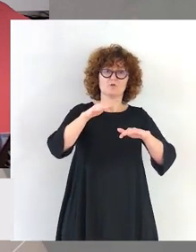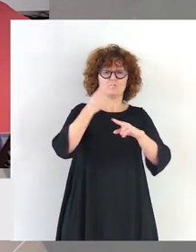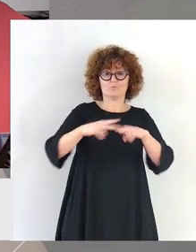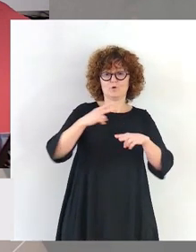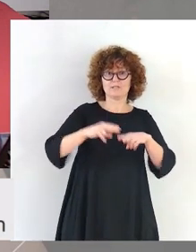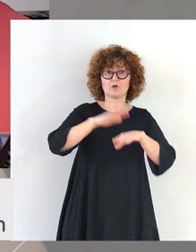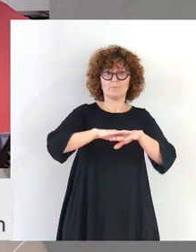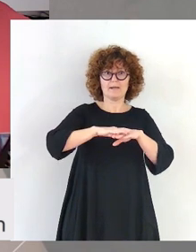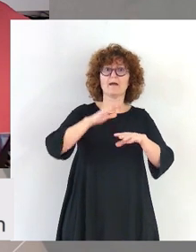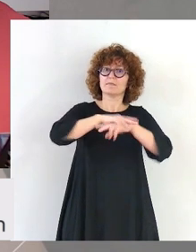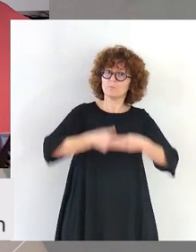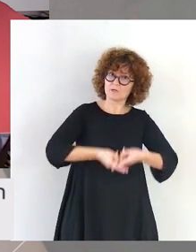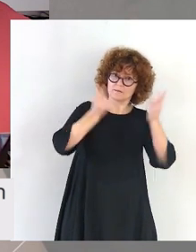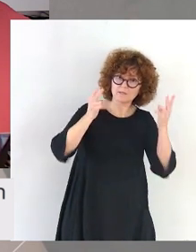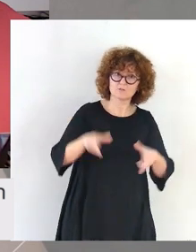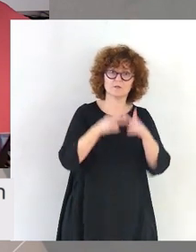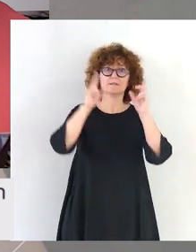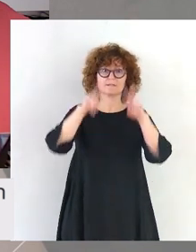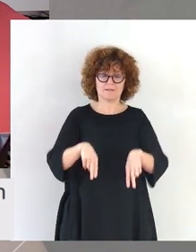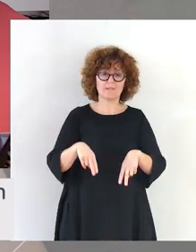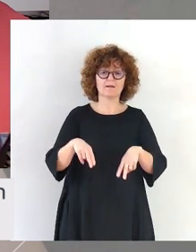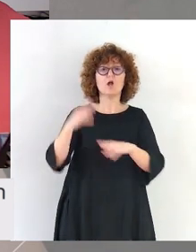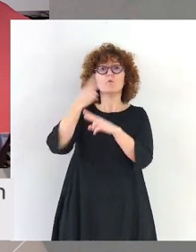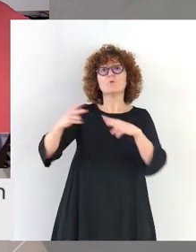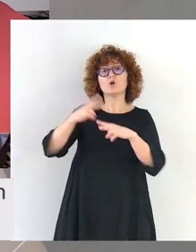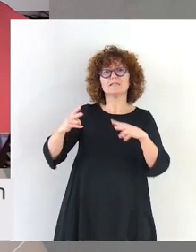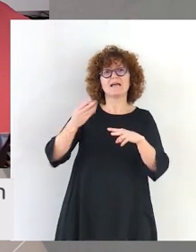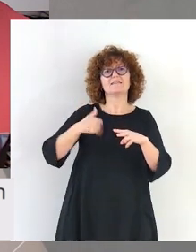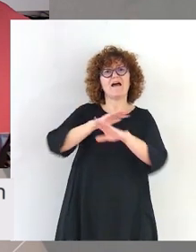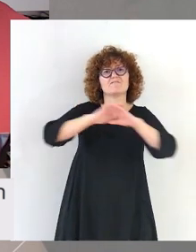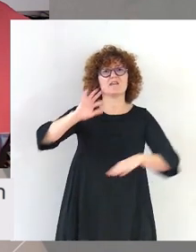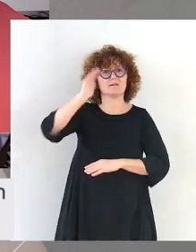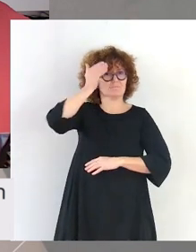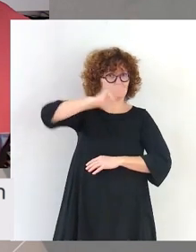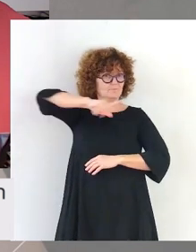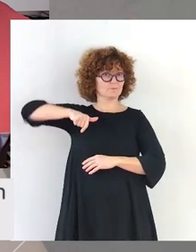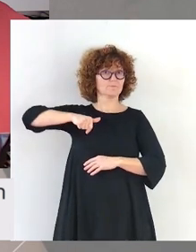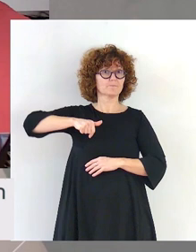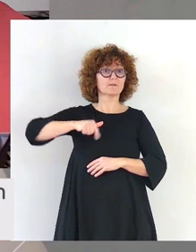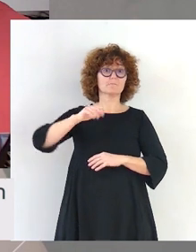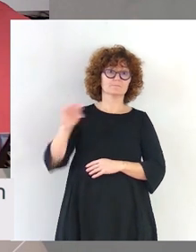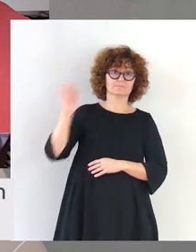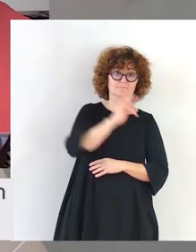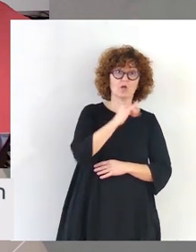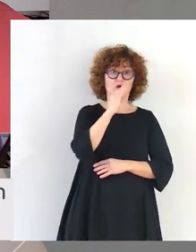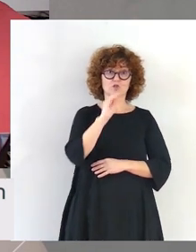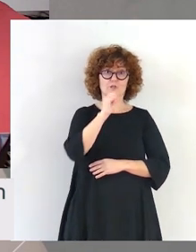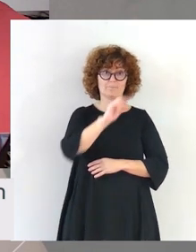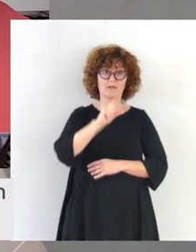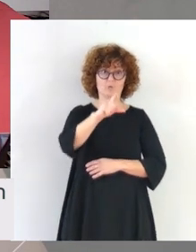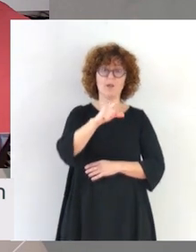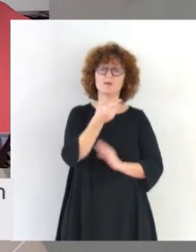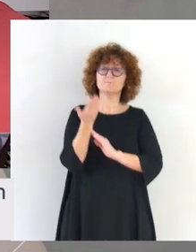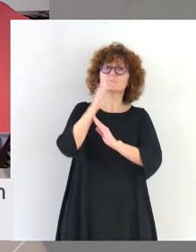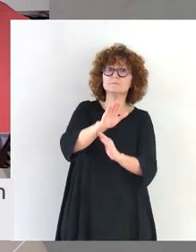la sociedad y coautora de hackear la política Cristina bienvenida y doy paso a José Manuel Moreno Rodríguez noy paso